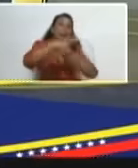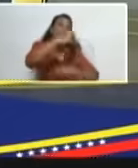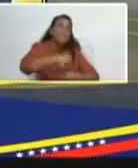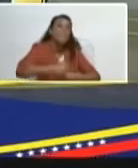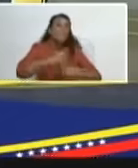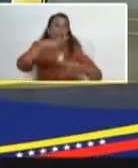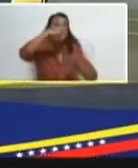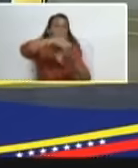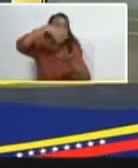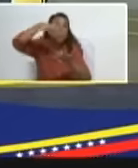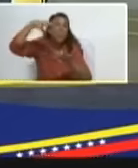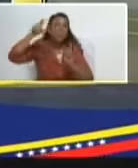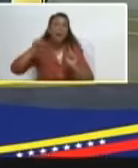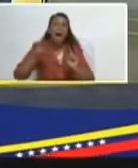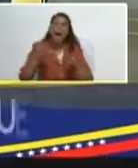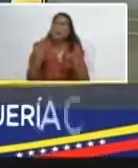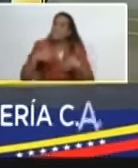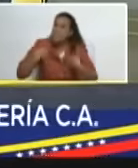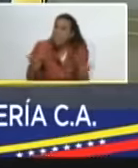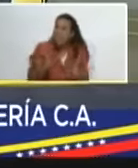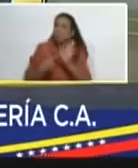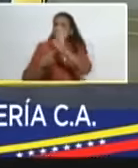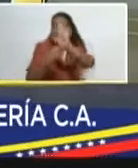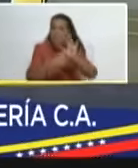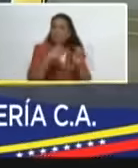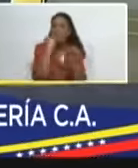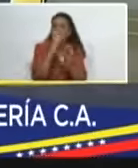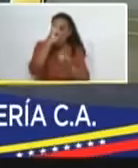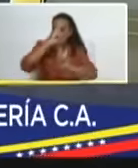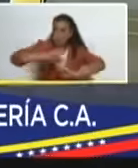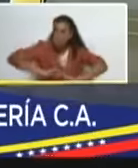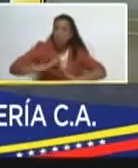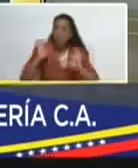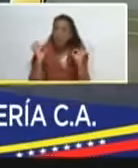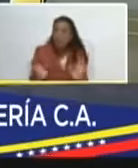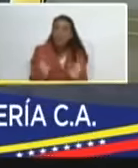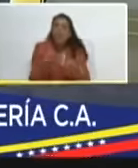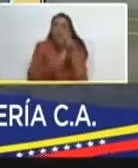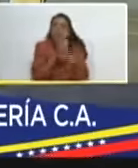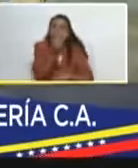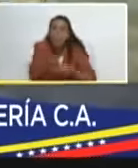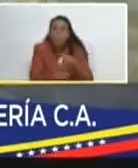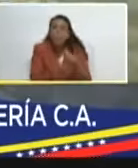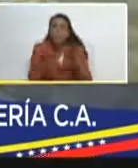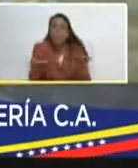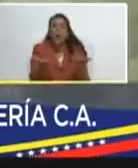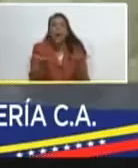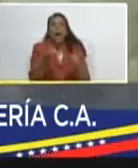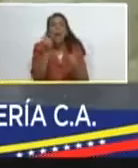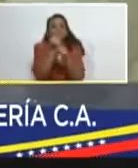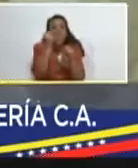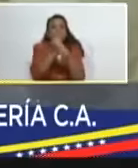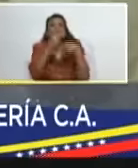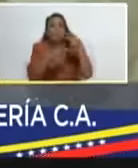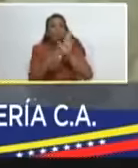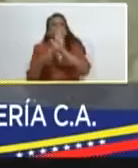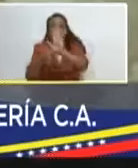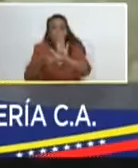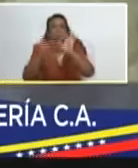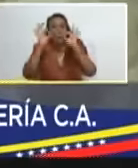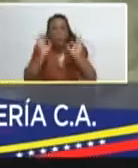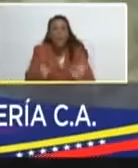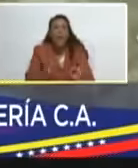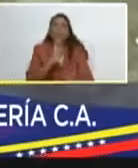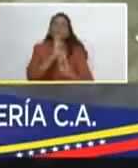bolivariano que usted preside, podemos nosotros mostrar el resultado concreto de, como decía Bilio, presidente, podemos hoy tener